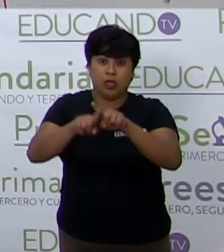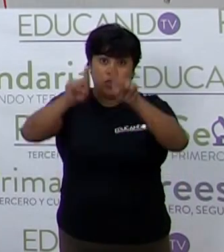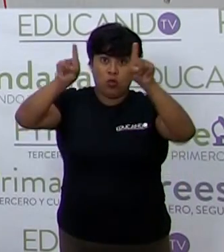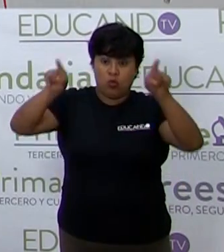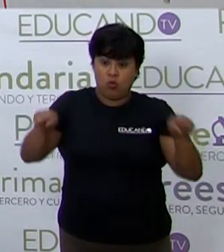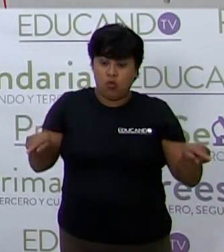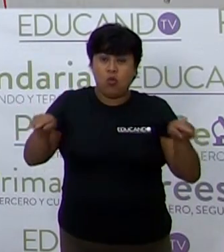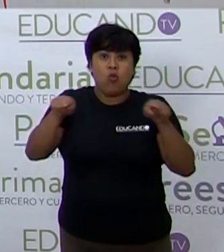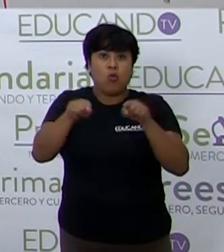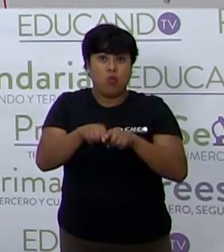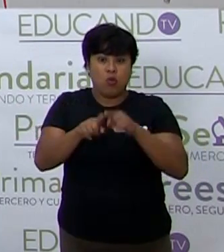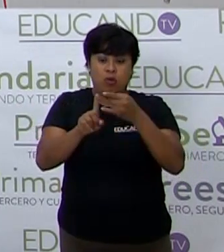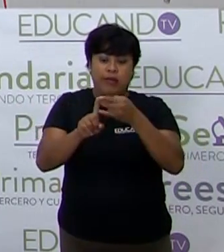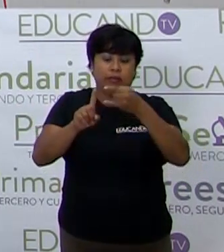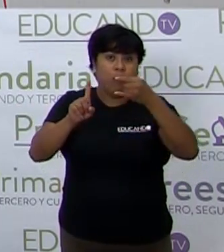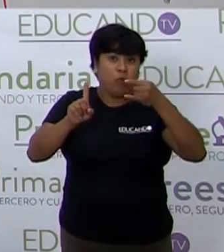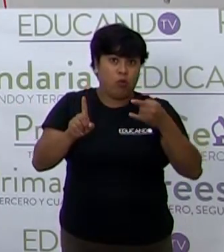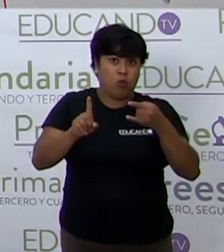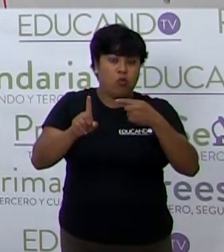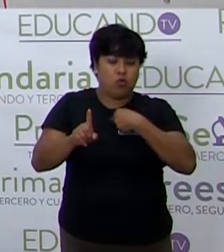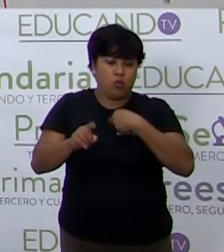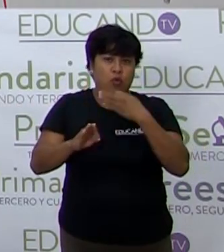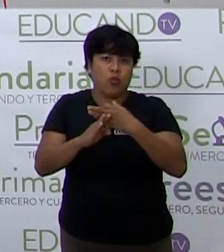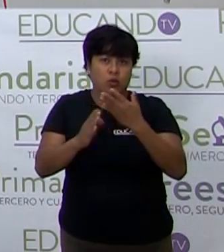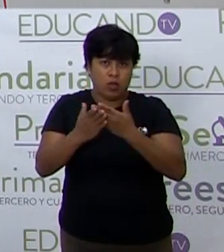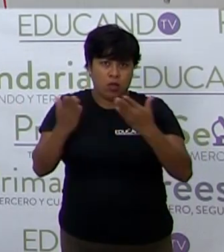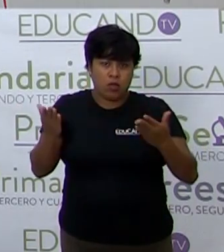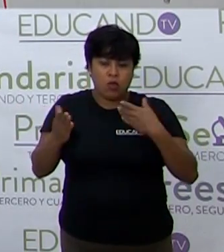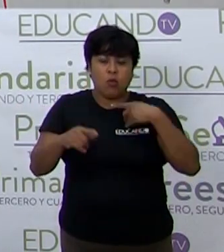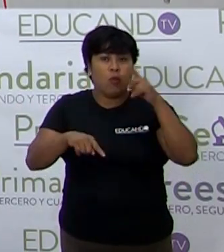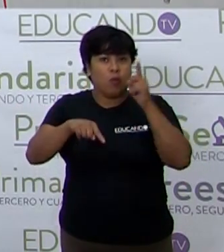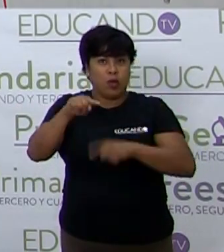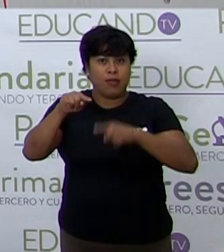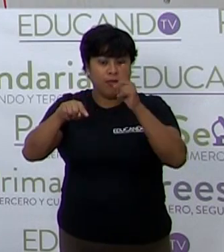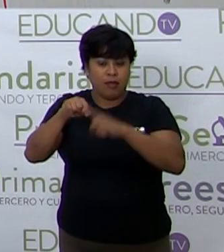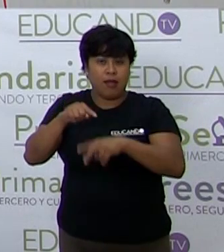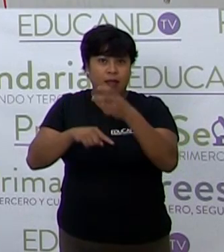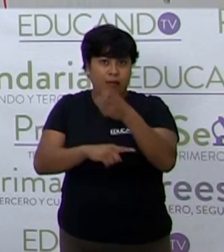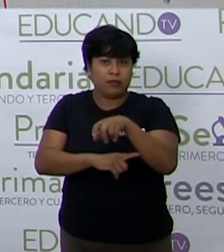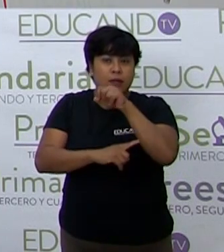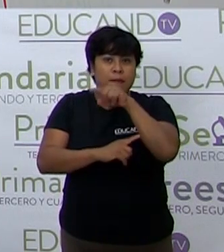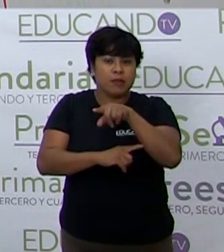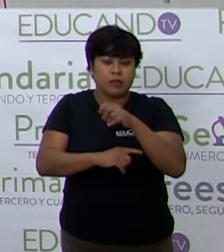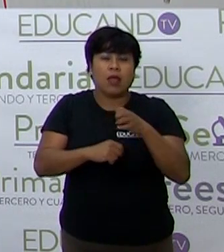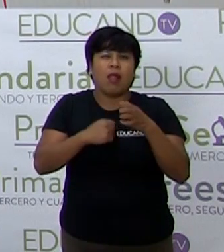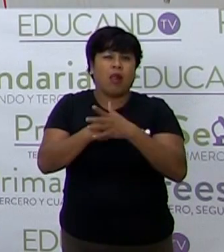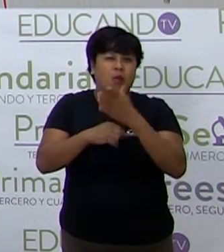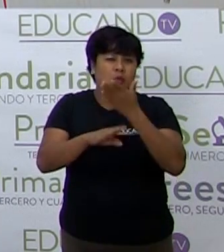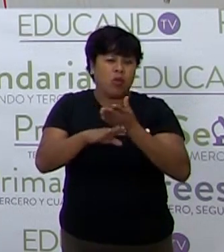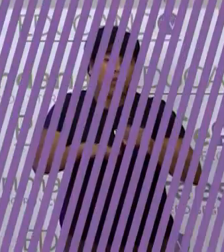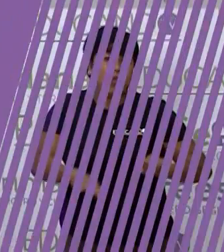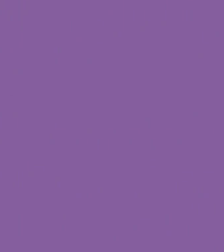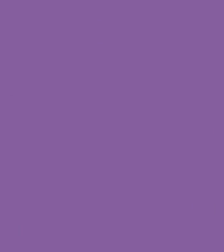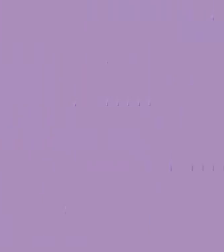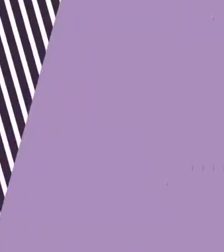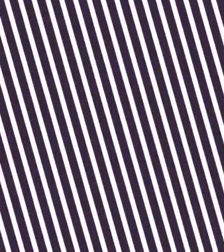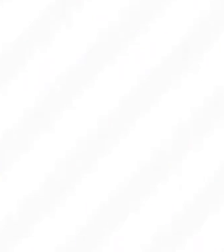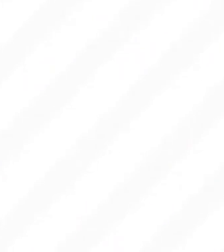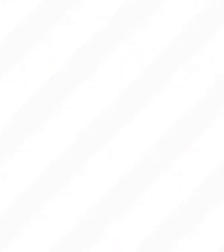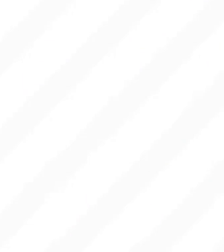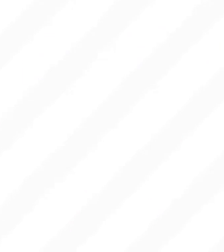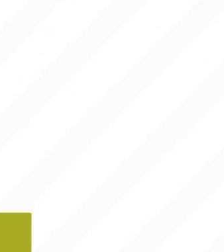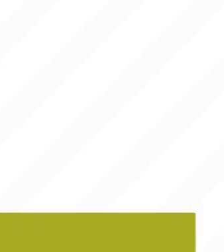de este rectángulo, voy a quitar ahora estas mismas piezas de acá y fíjate algo muy interesante.